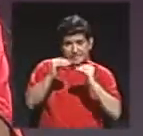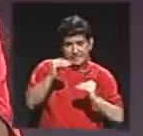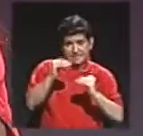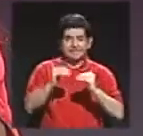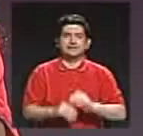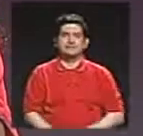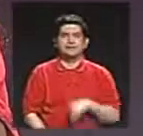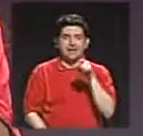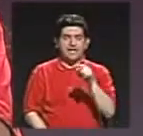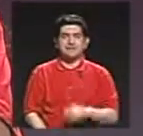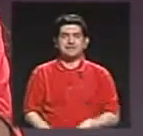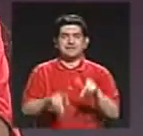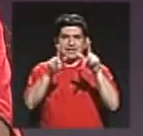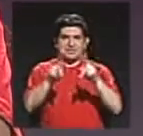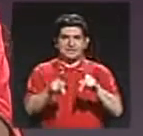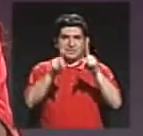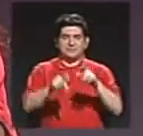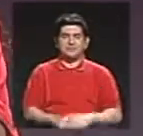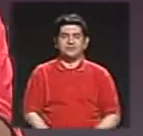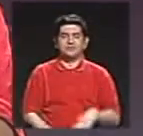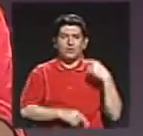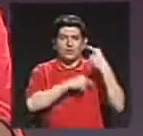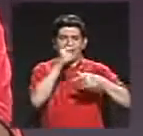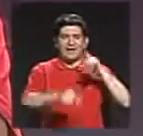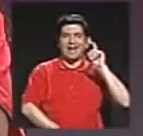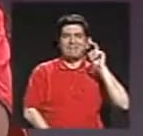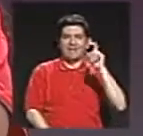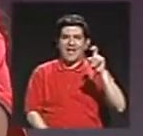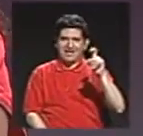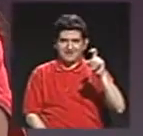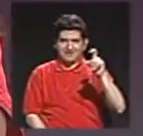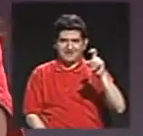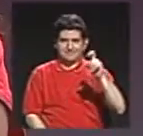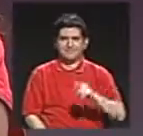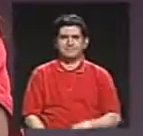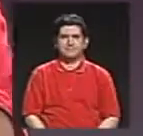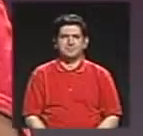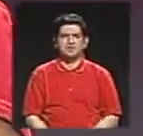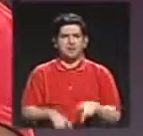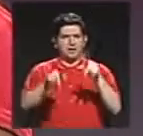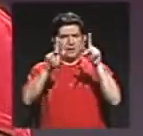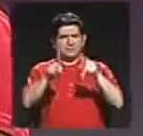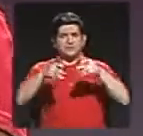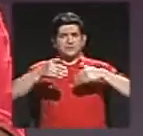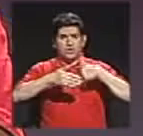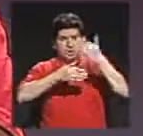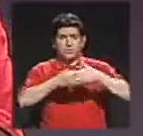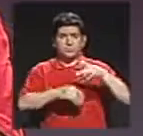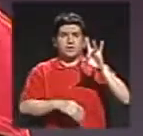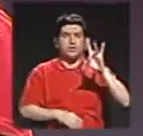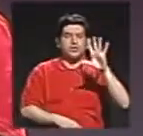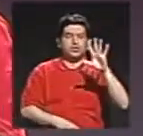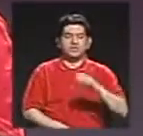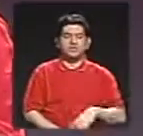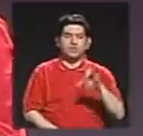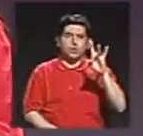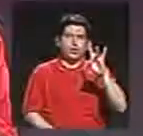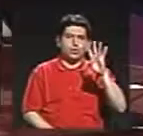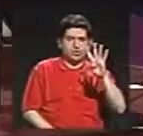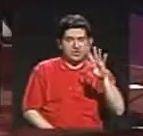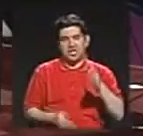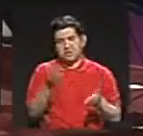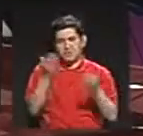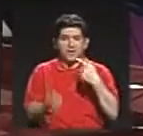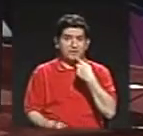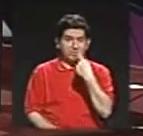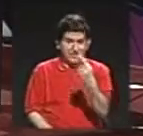llamó la la gente de la generación x y la gente que nace después del 85 84 que